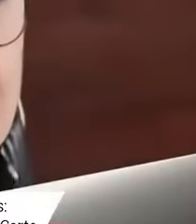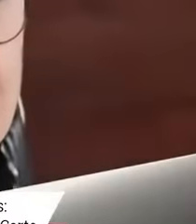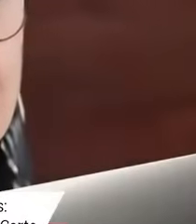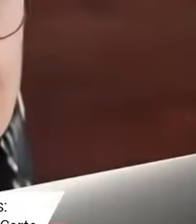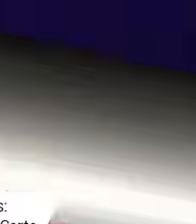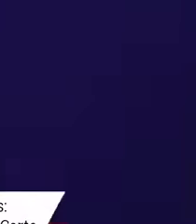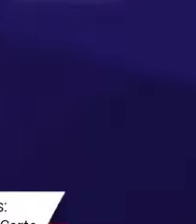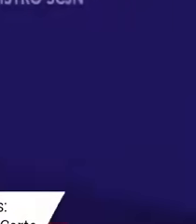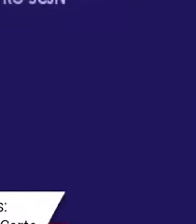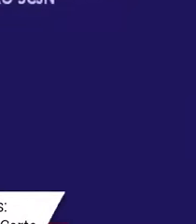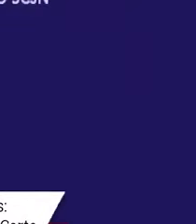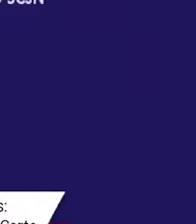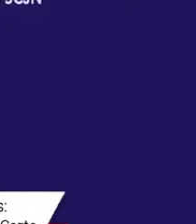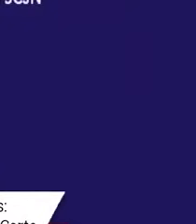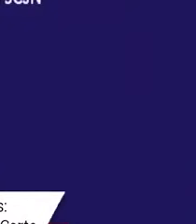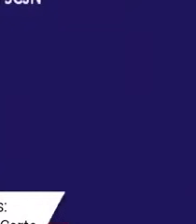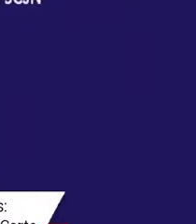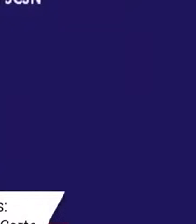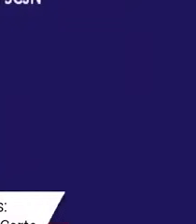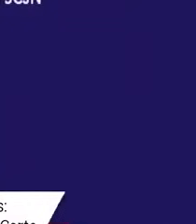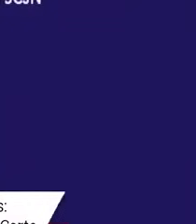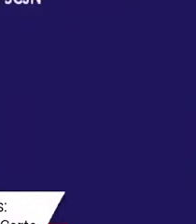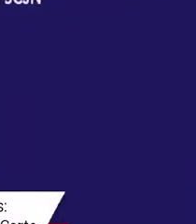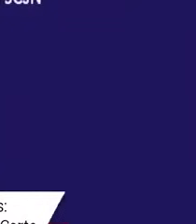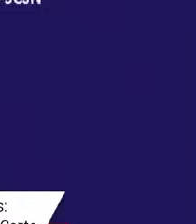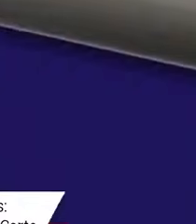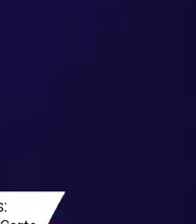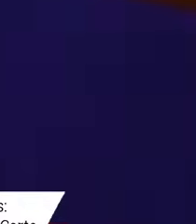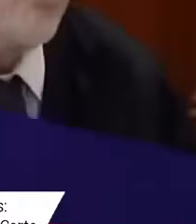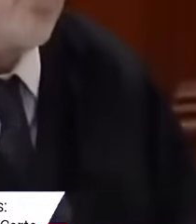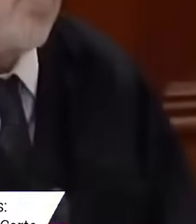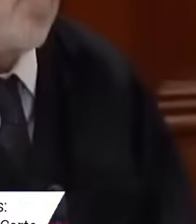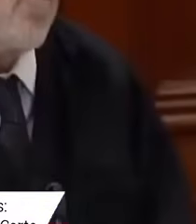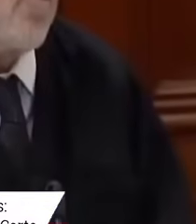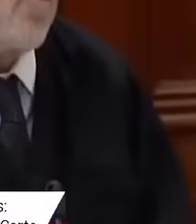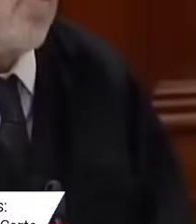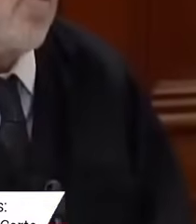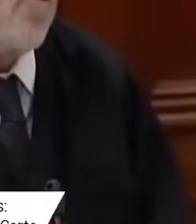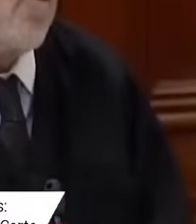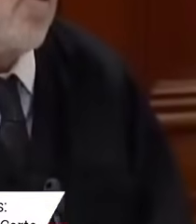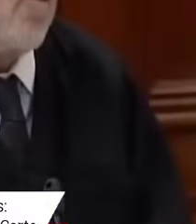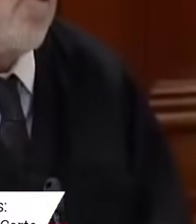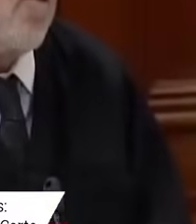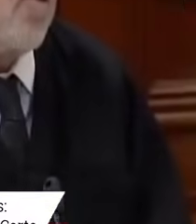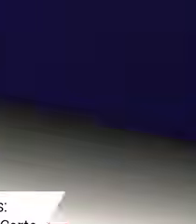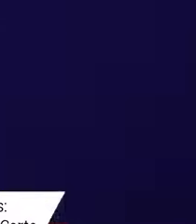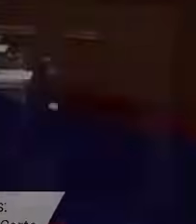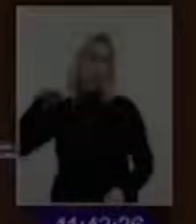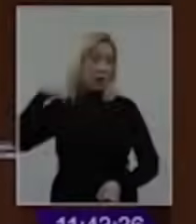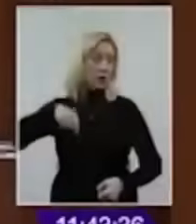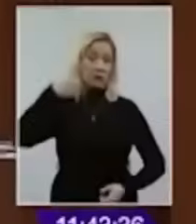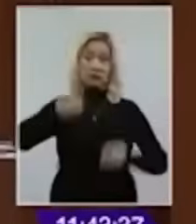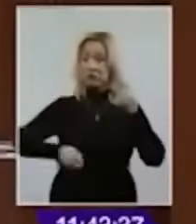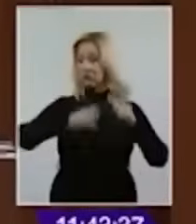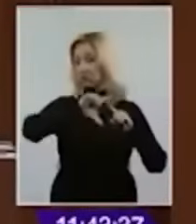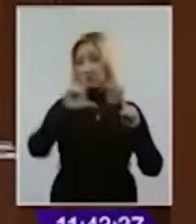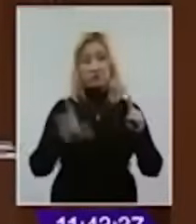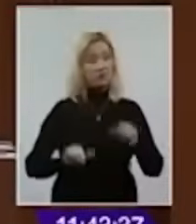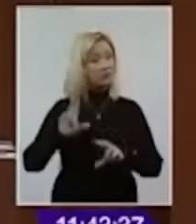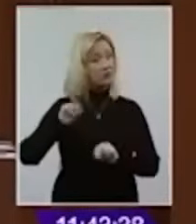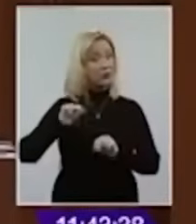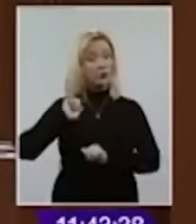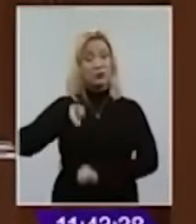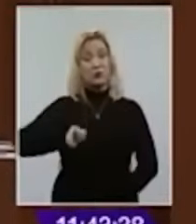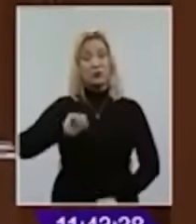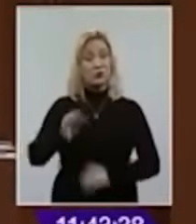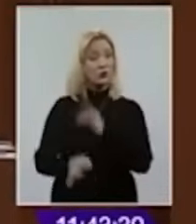que dice la Constitución, no garante de la Constitución, sino por encima de la propia Constitución. Escuchemos. Esta Suprema